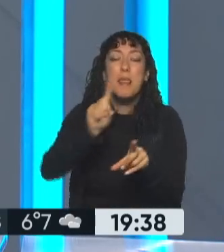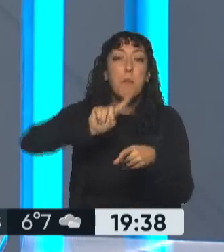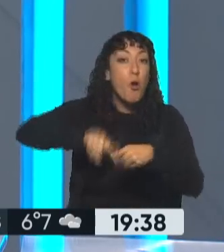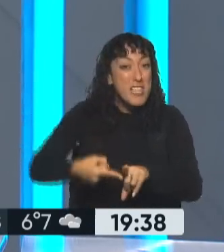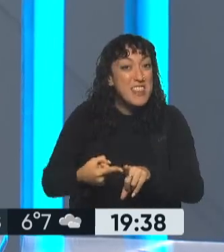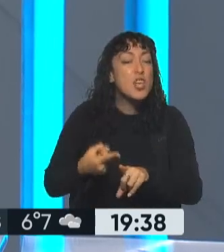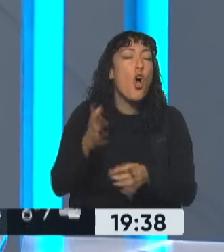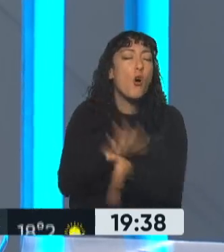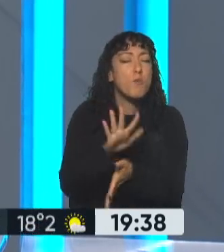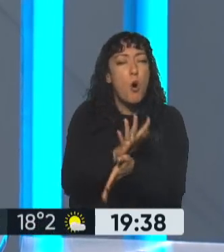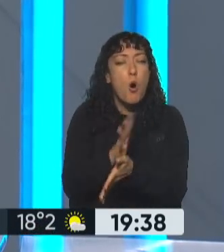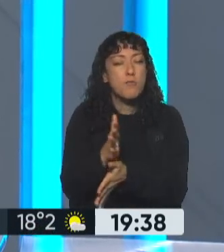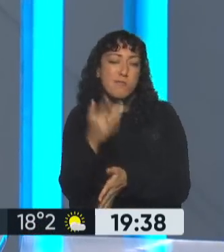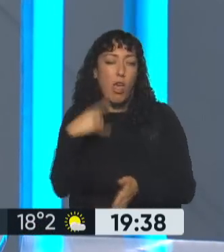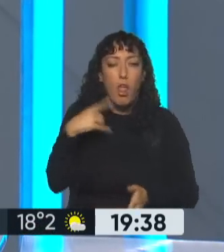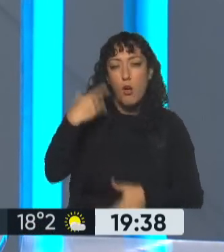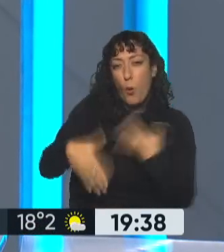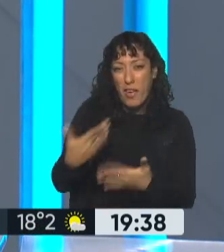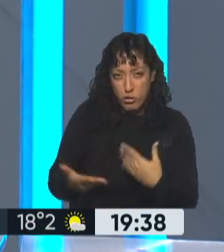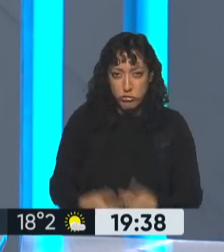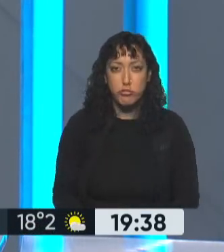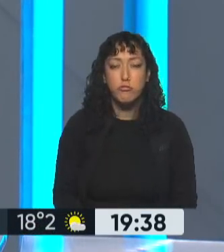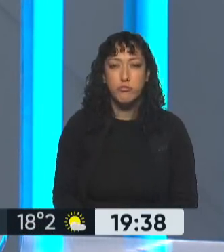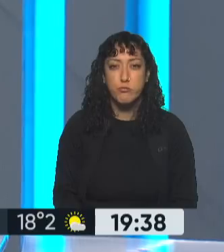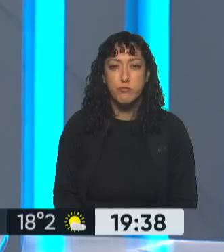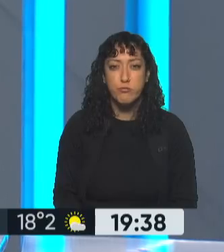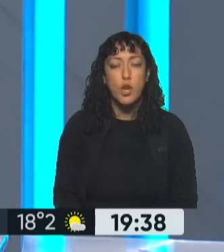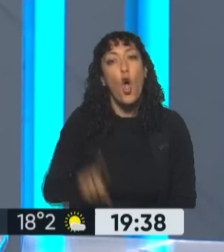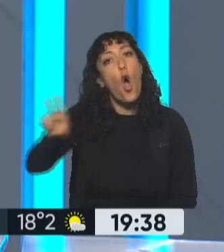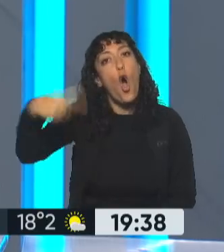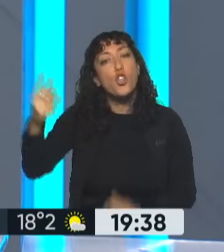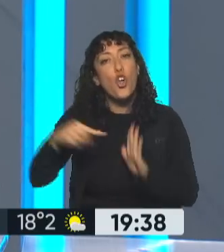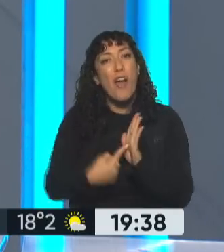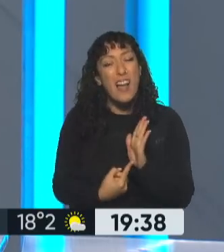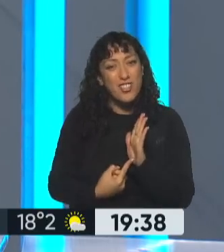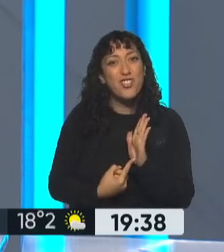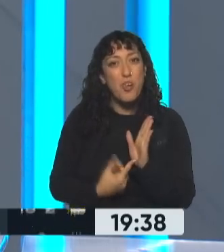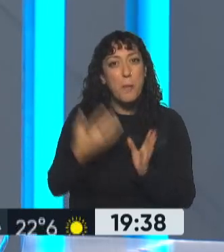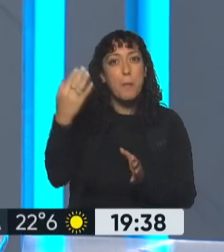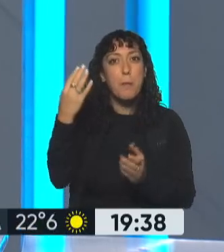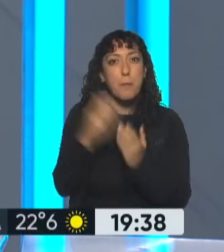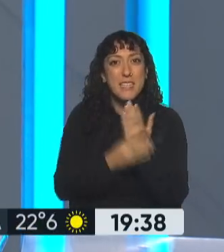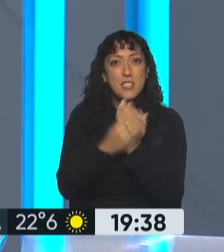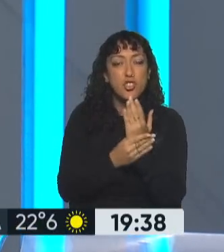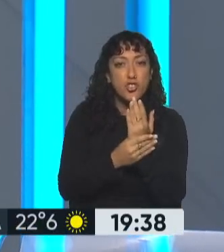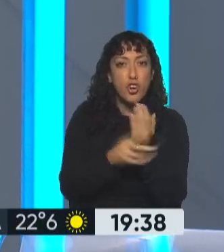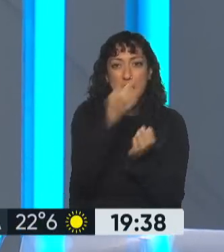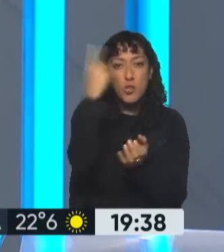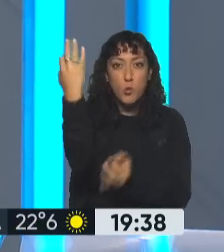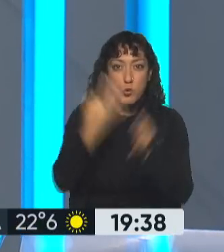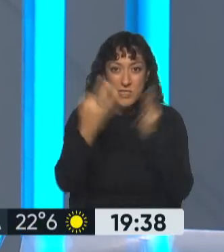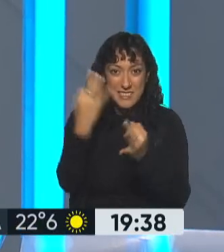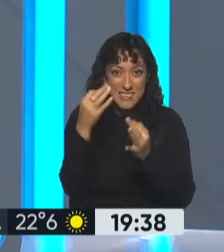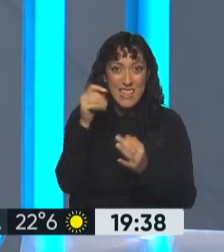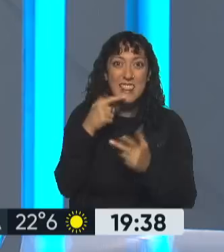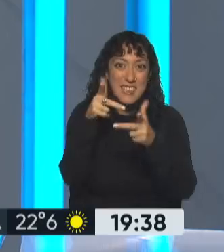justamente esos juegos. Me parece también el otro dato que lo mencionaba el ministro de Justicia de la Nación, que es, tampoco es casual